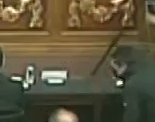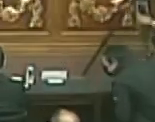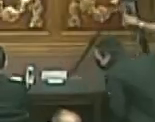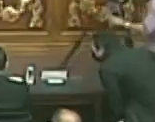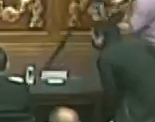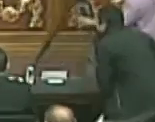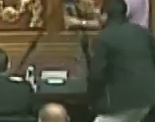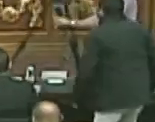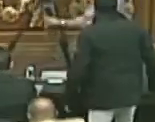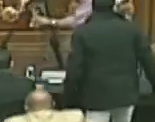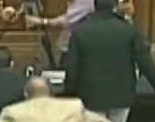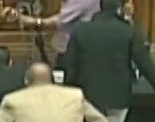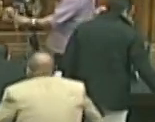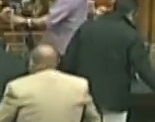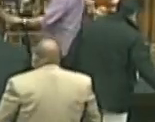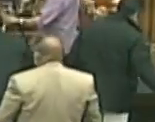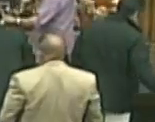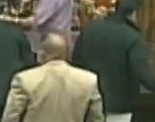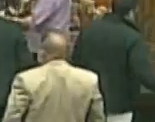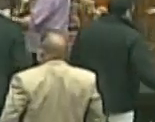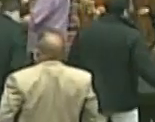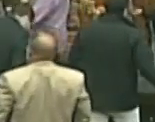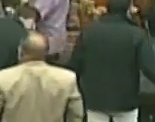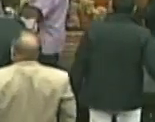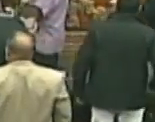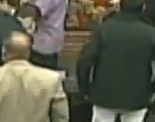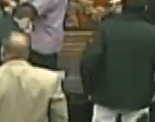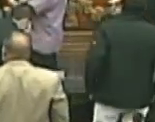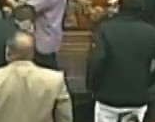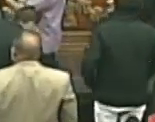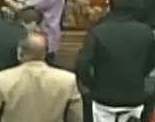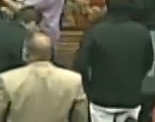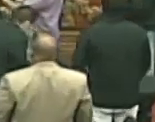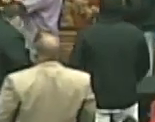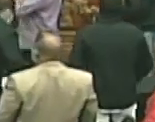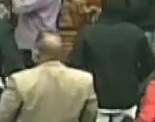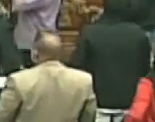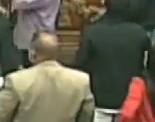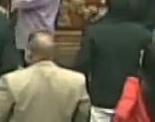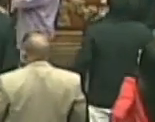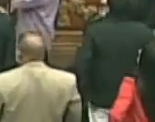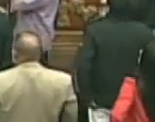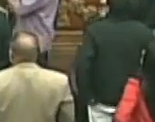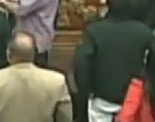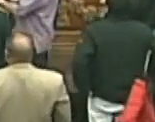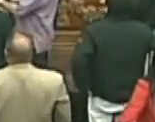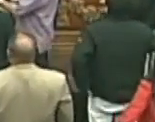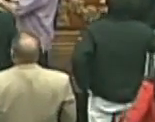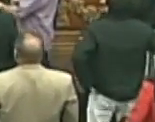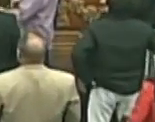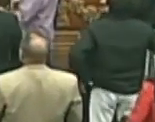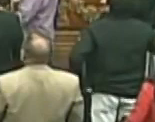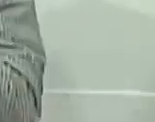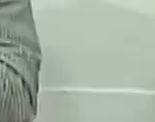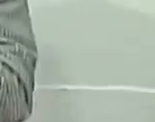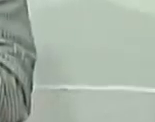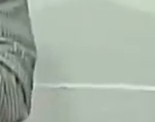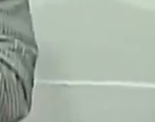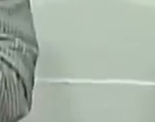han sido electos el pasado 6 de diciembre como suplentes y el día de hoy se incorporan a sus funciones parlamentarias ciudadanos